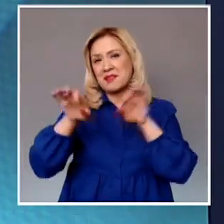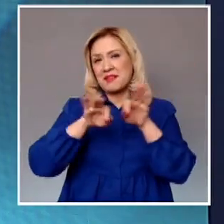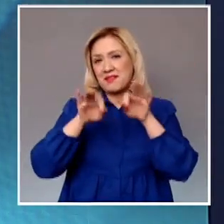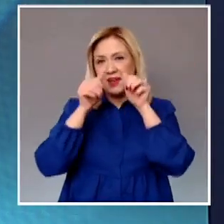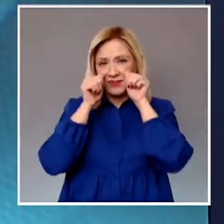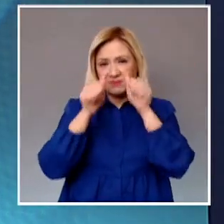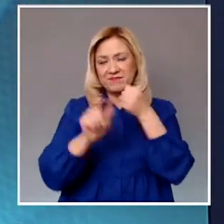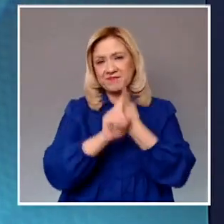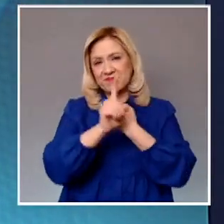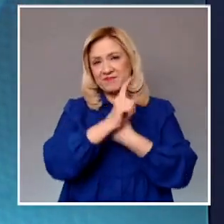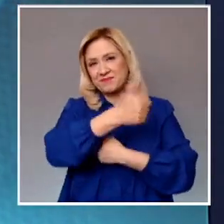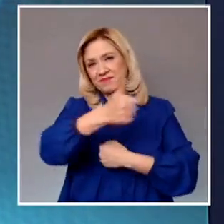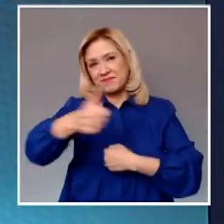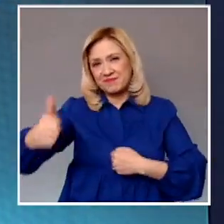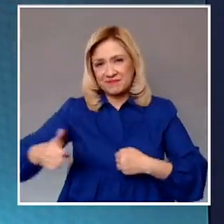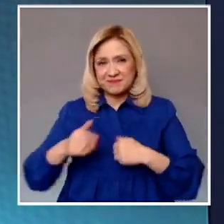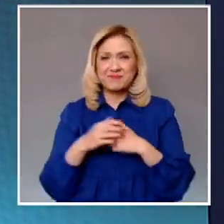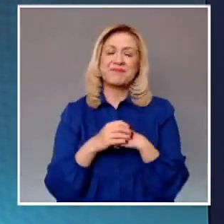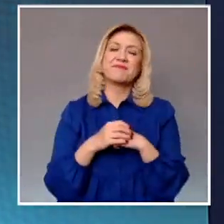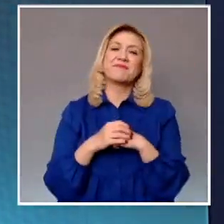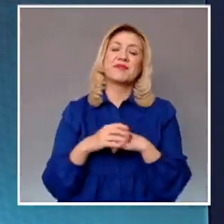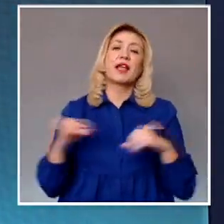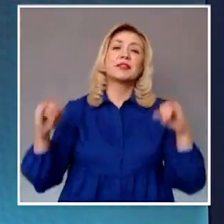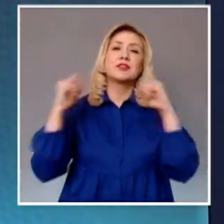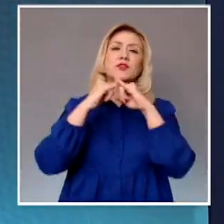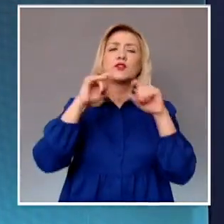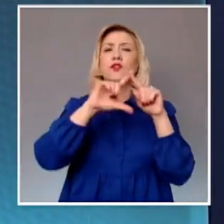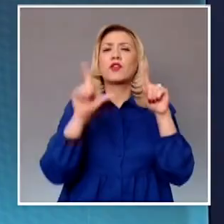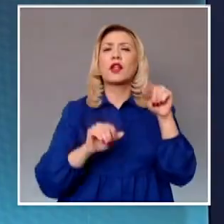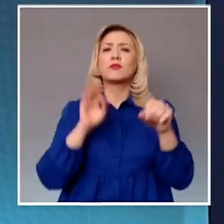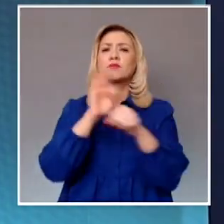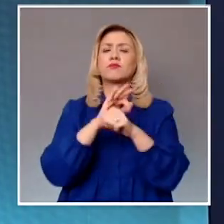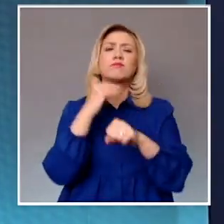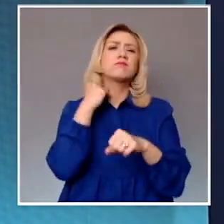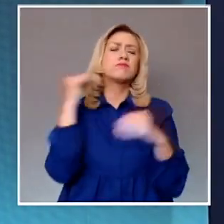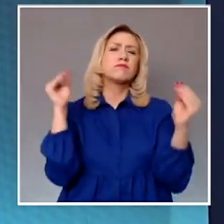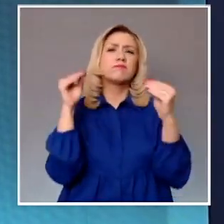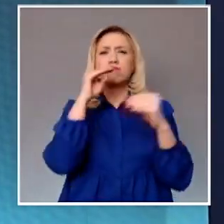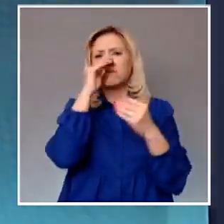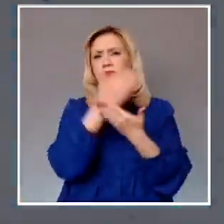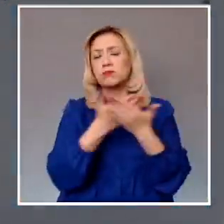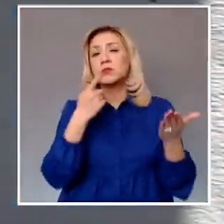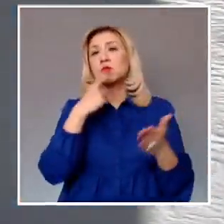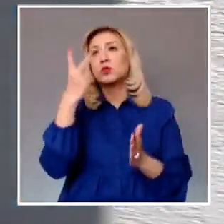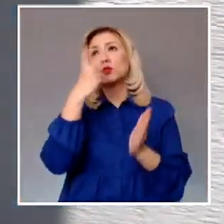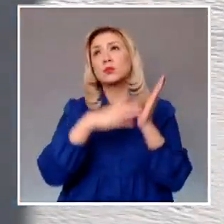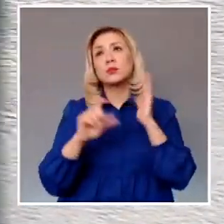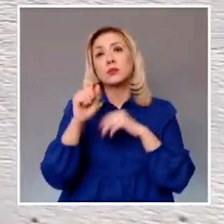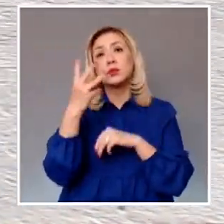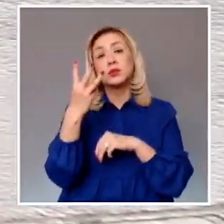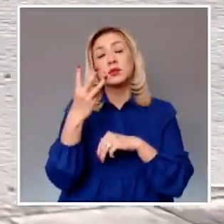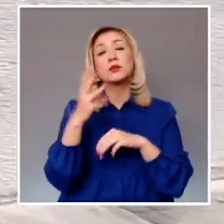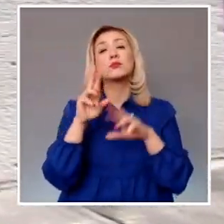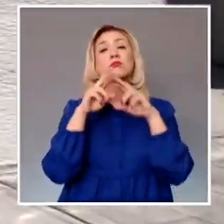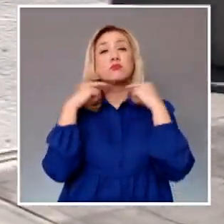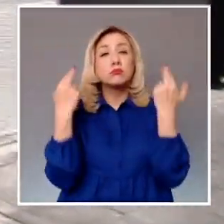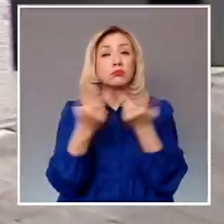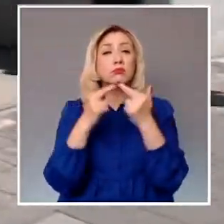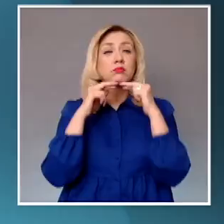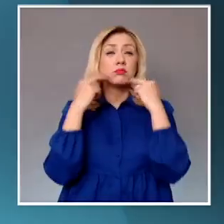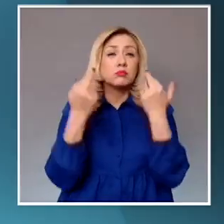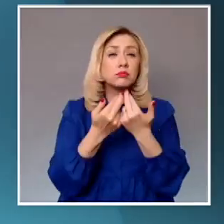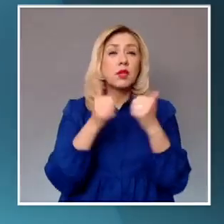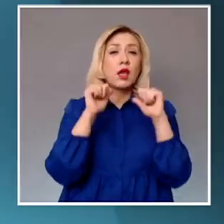Y el Instituto Federal de la Defensoría Pública destacó que durante 2023 sostuvo reuniones de trabajo con diversas organizaciones